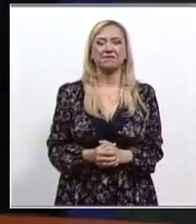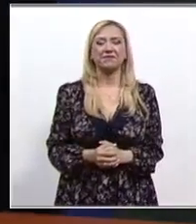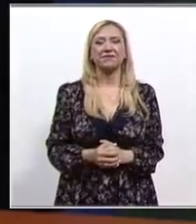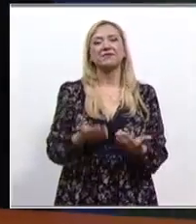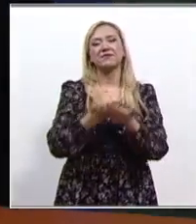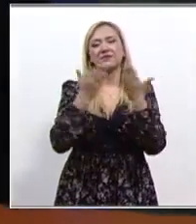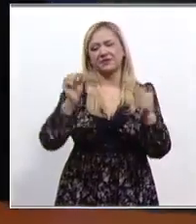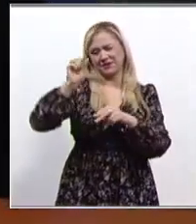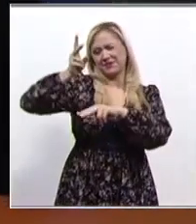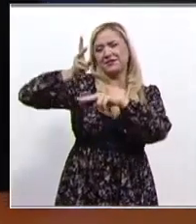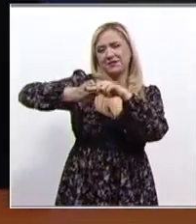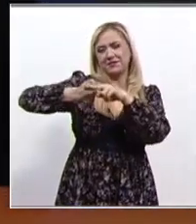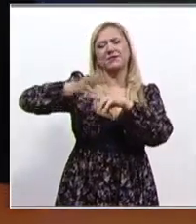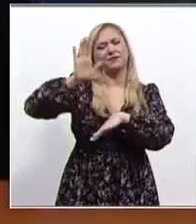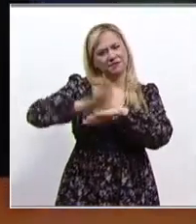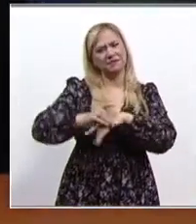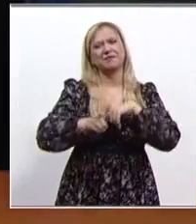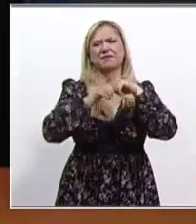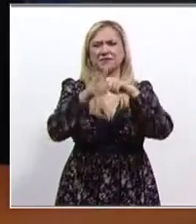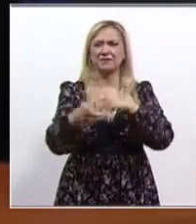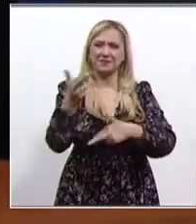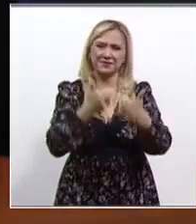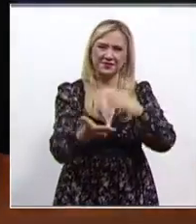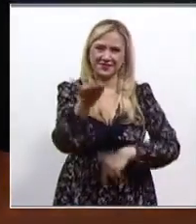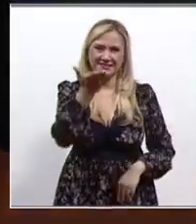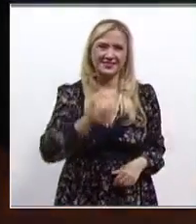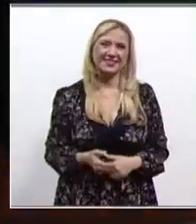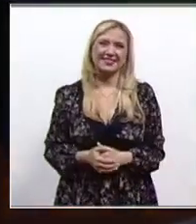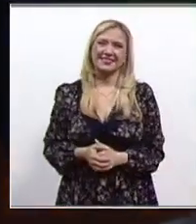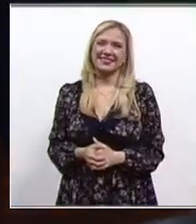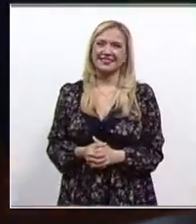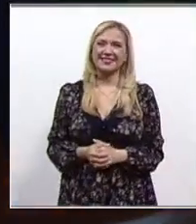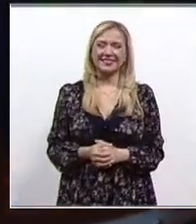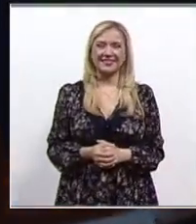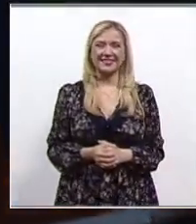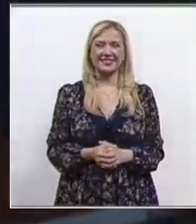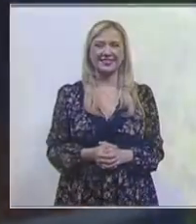Es momento de hacer una pausa, pero continuamos con más.